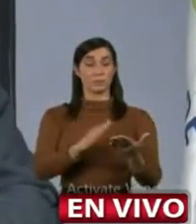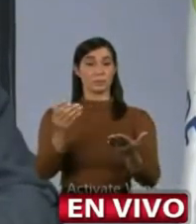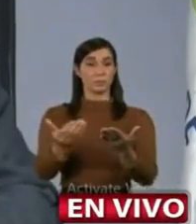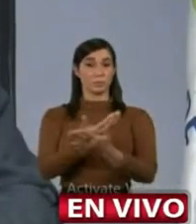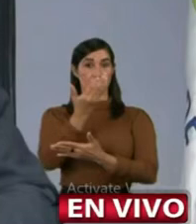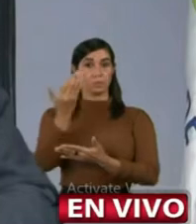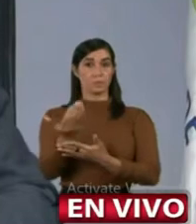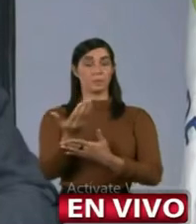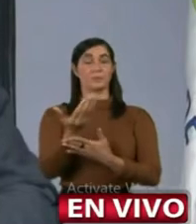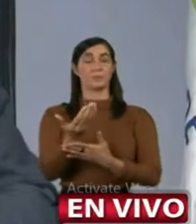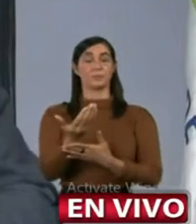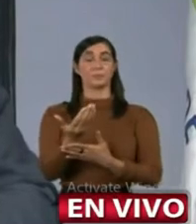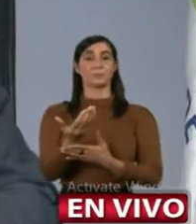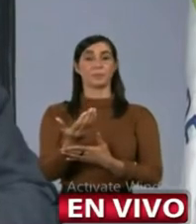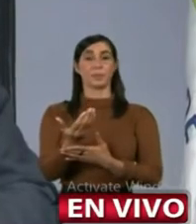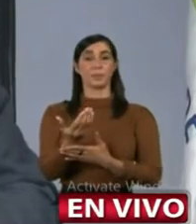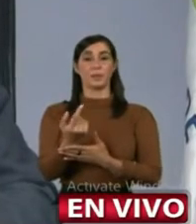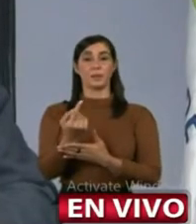de